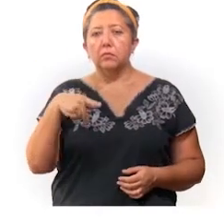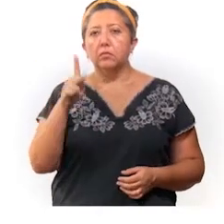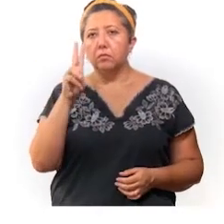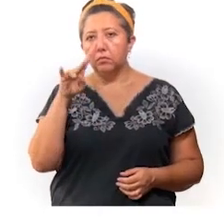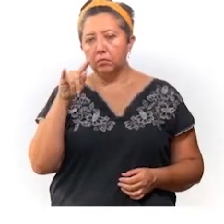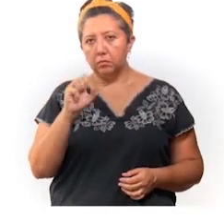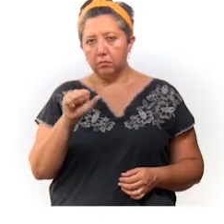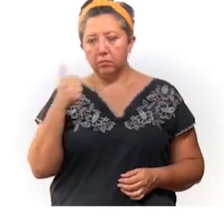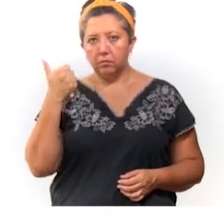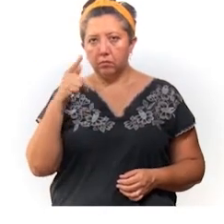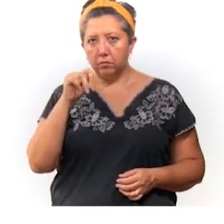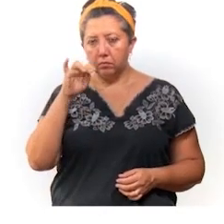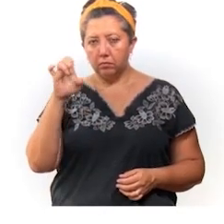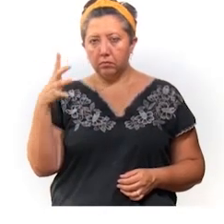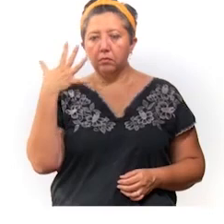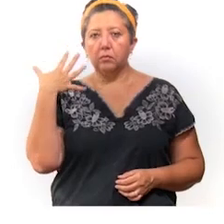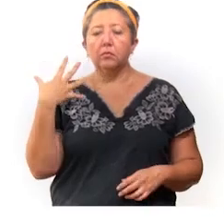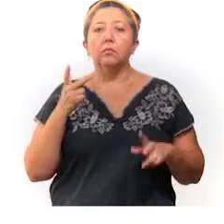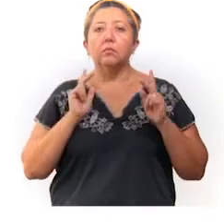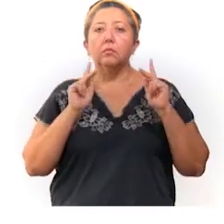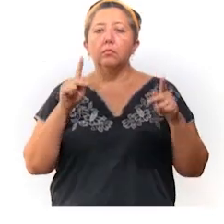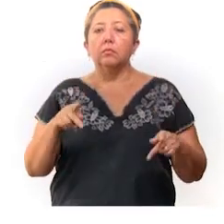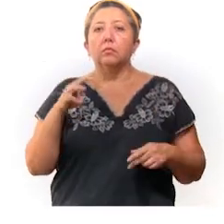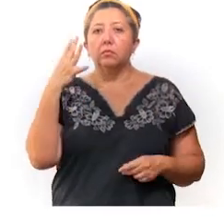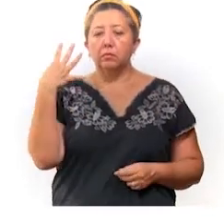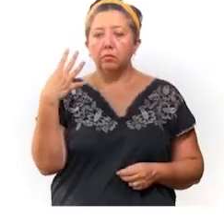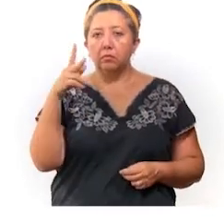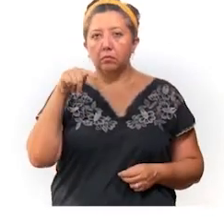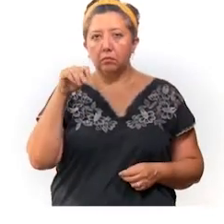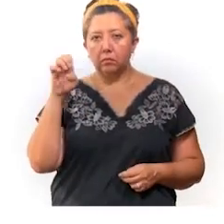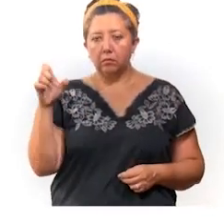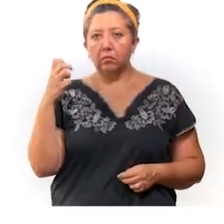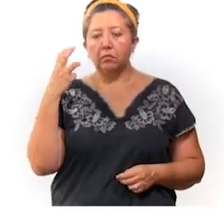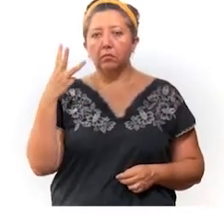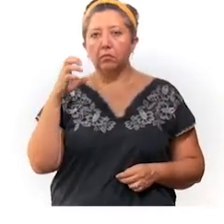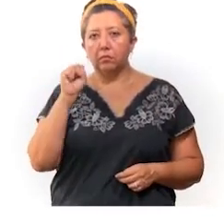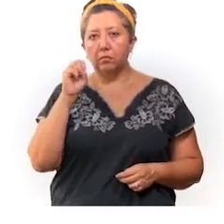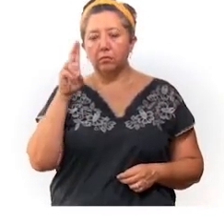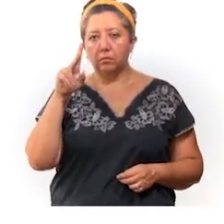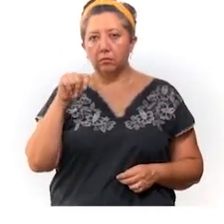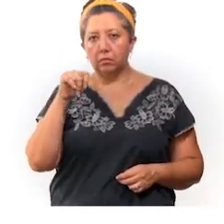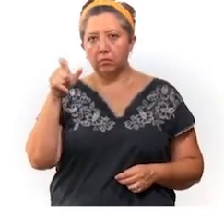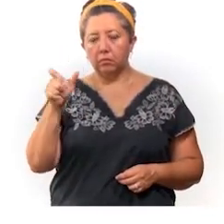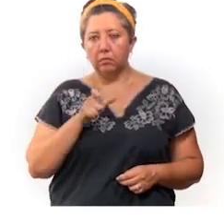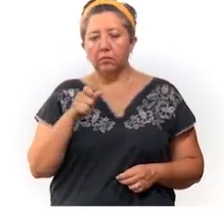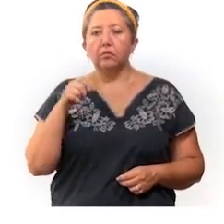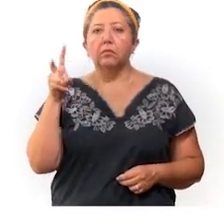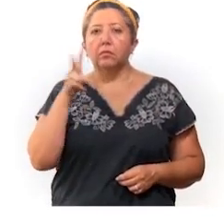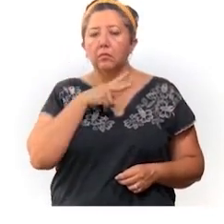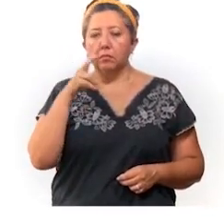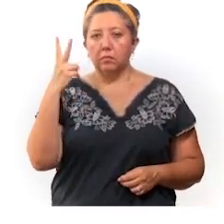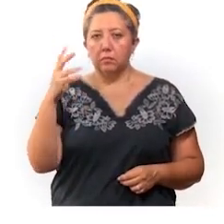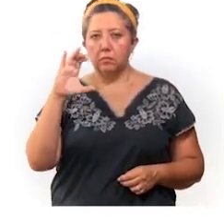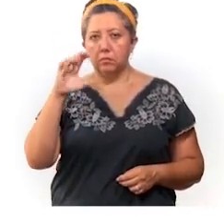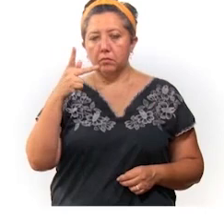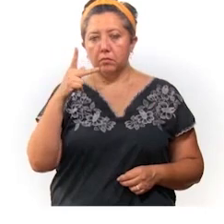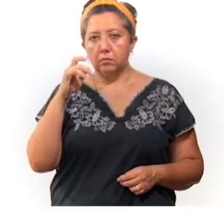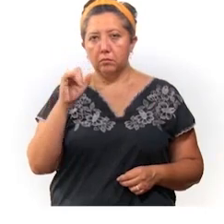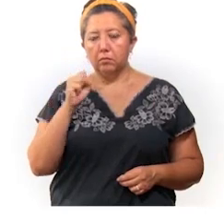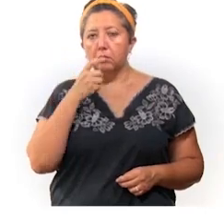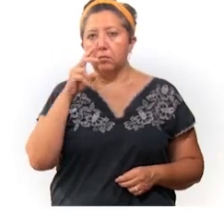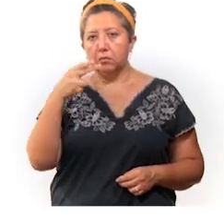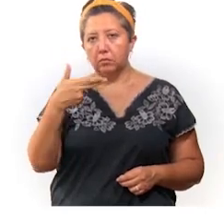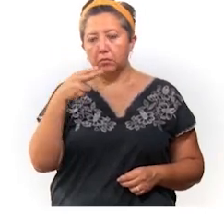Canacín, 11 en Ticul, 5 en Progreso, 4 en Motul, 3 en Zacalum, Tecash, Umán y Valladolid, 2 en Chapap,